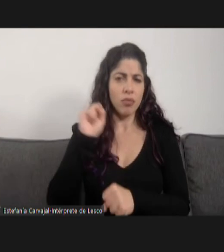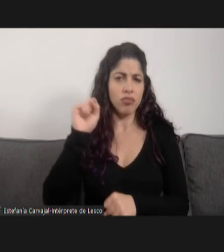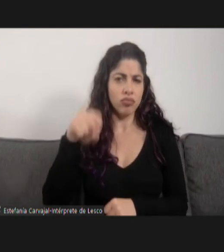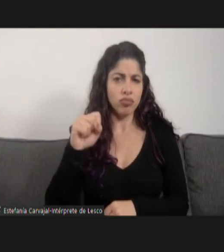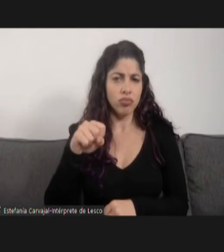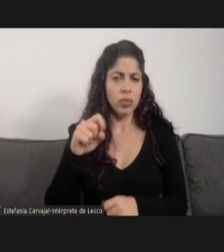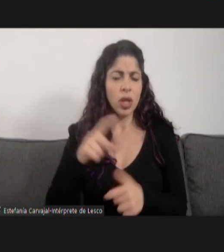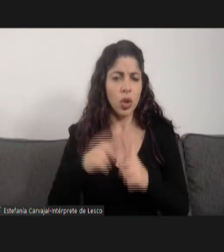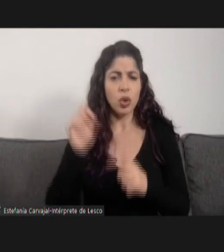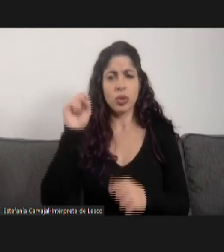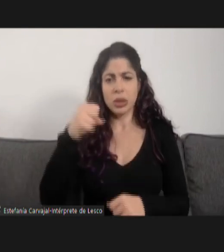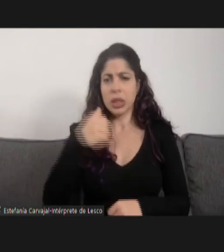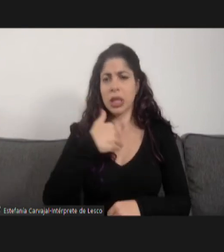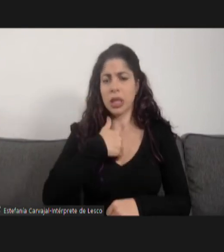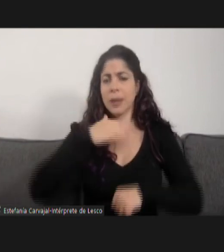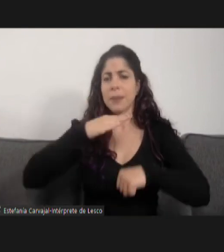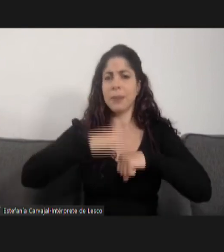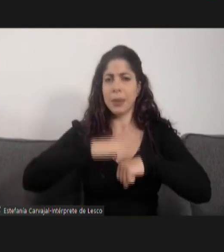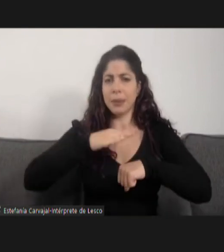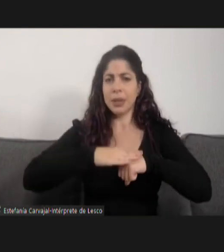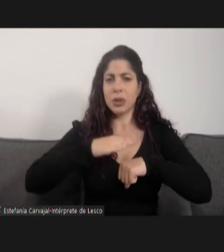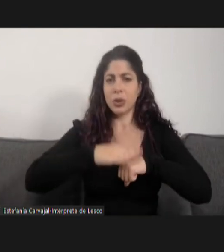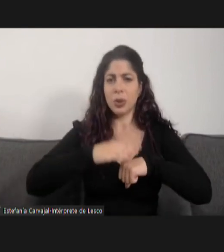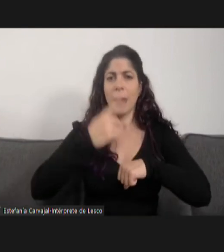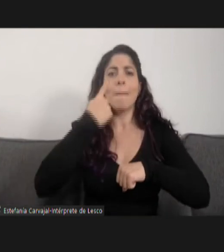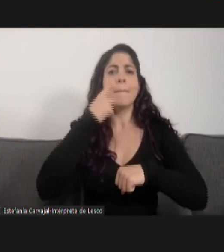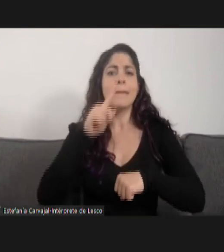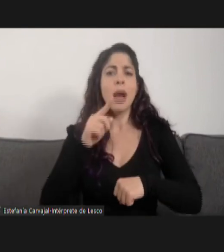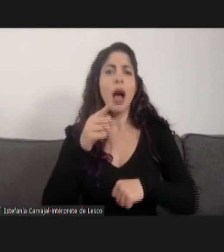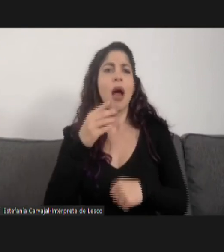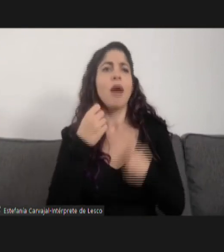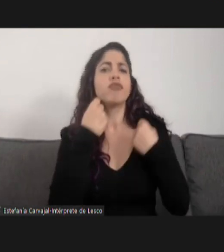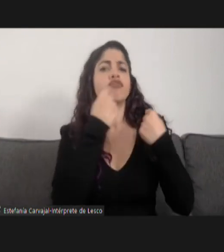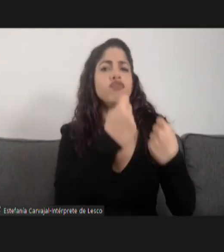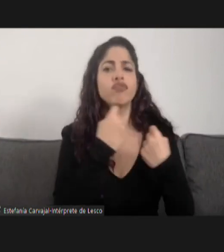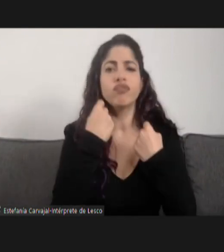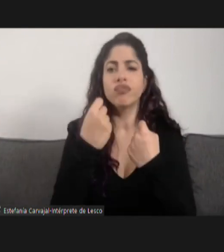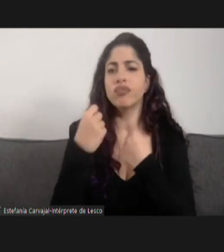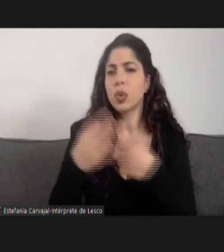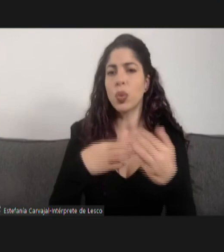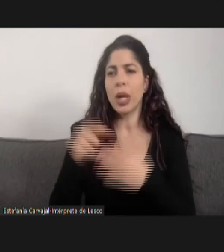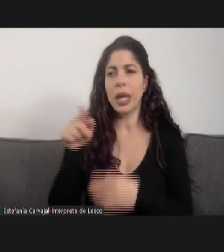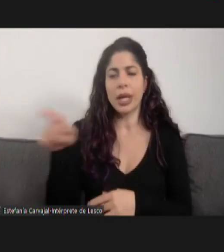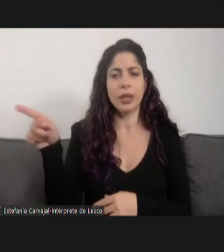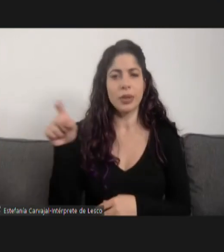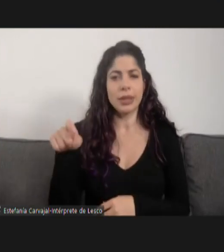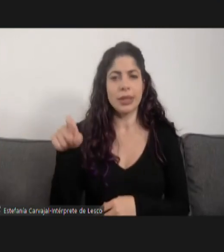están exceptuados para hacer esos desplazamientos que requieran.